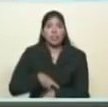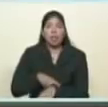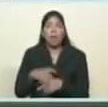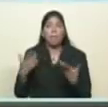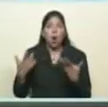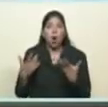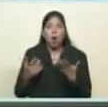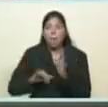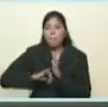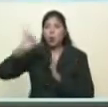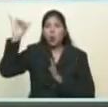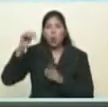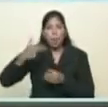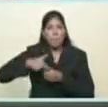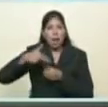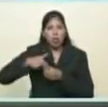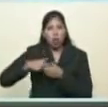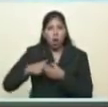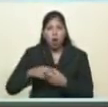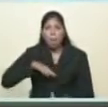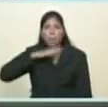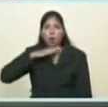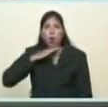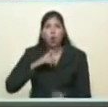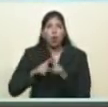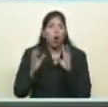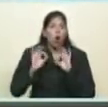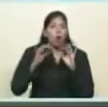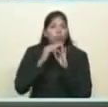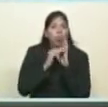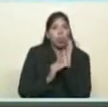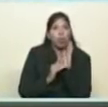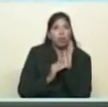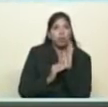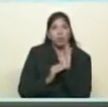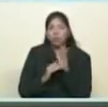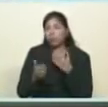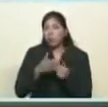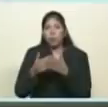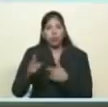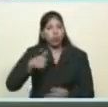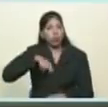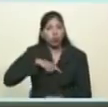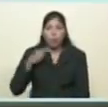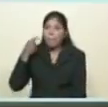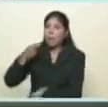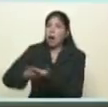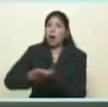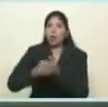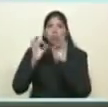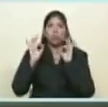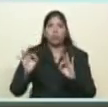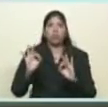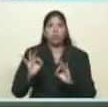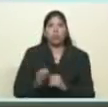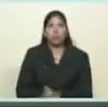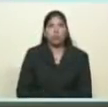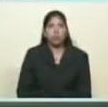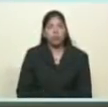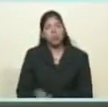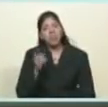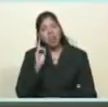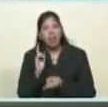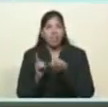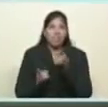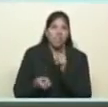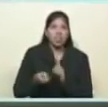bajos. Hemos pagado nuestra deuda externa hasta el último centavo. En ocasiones